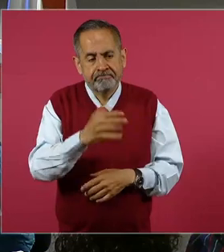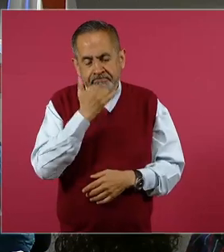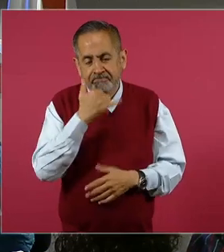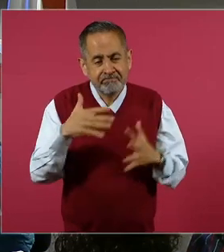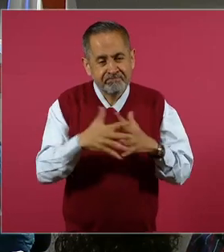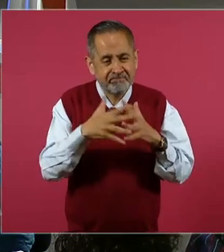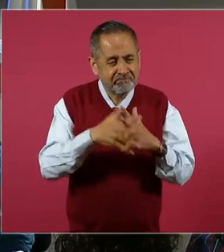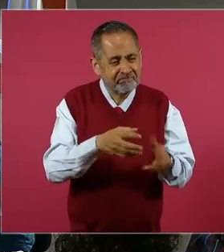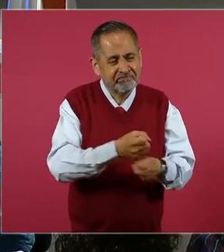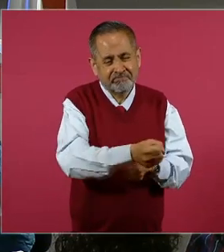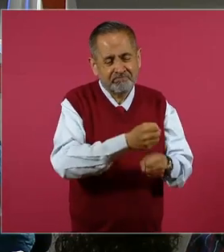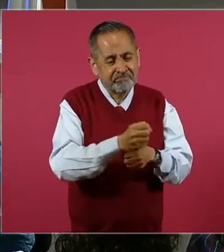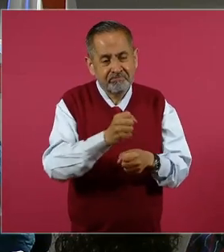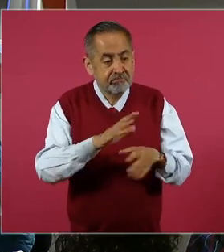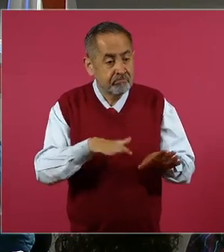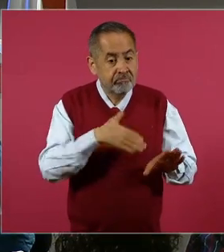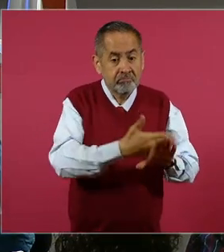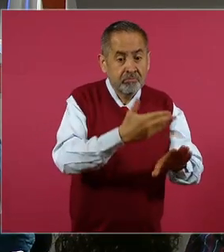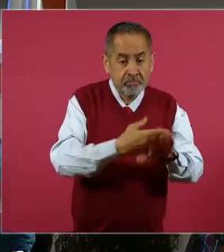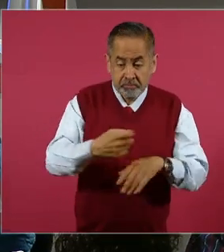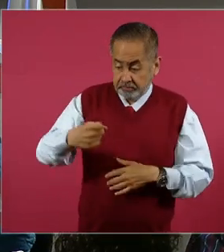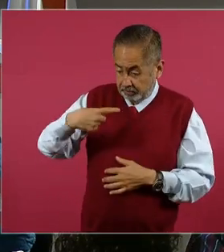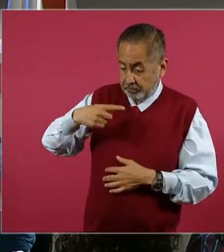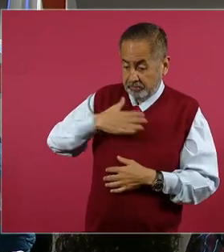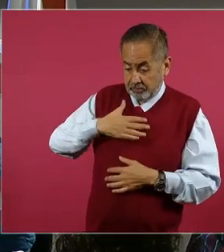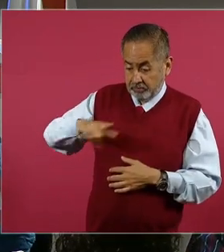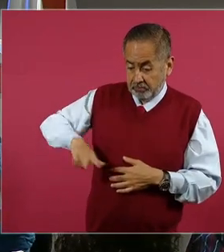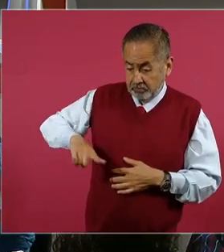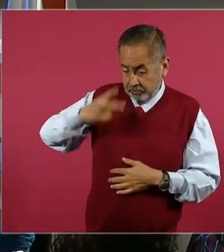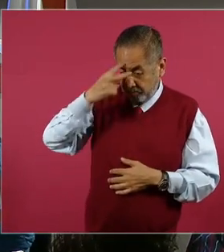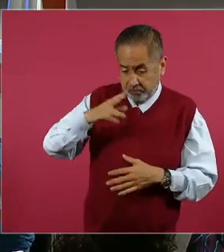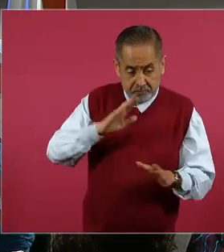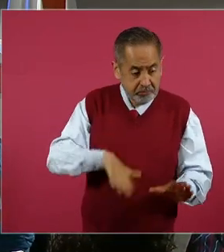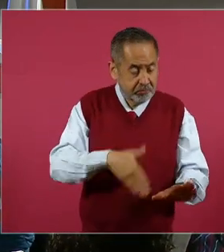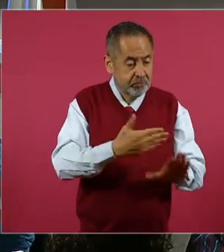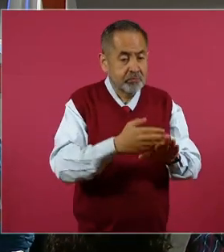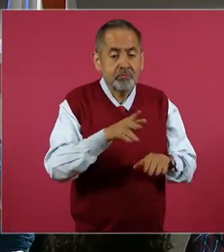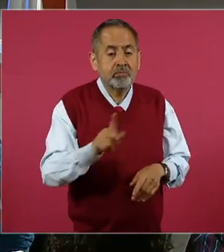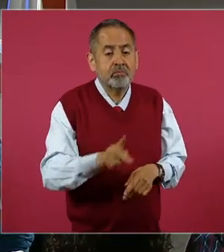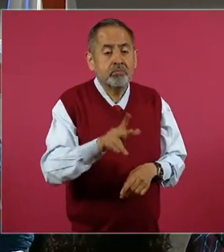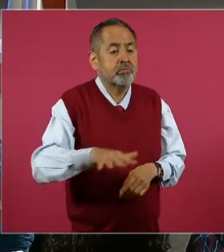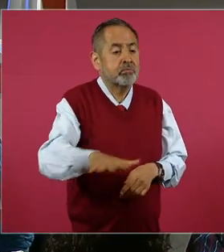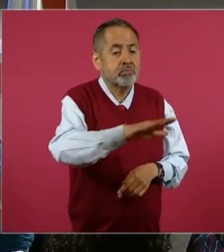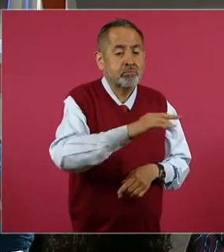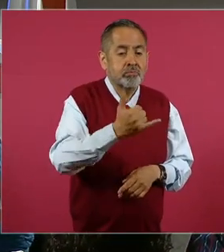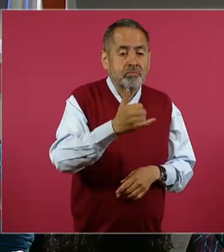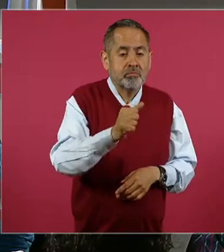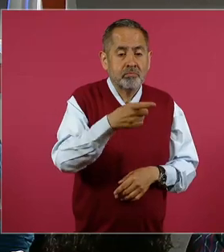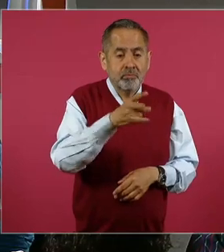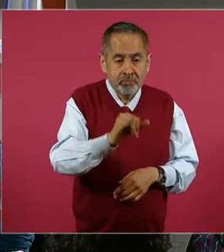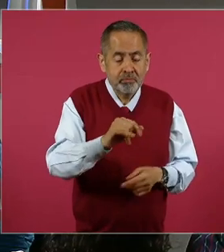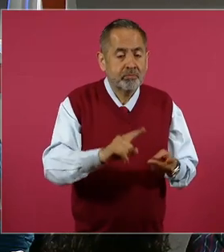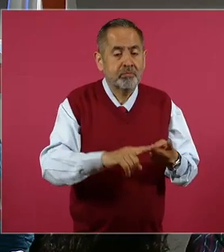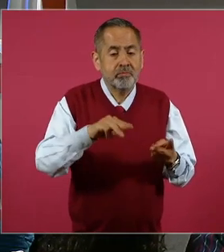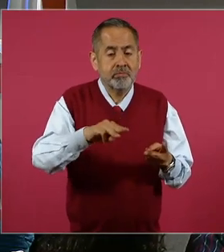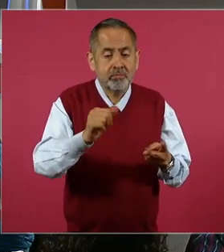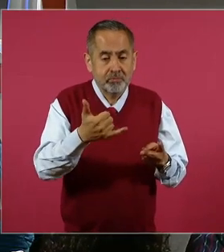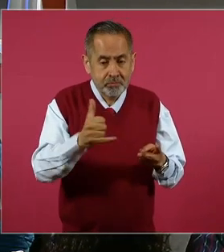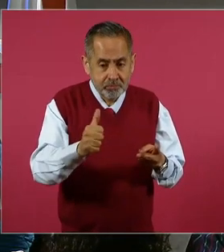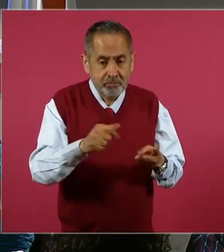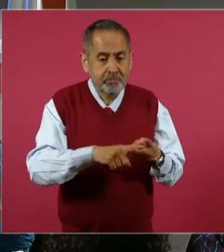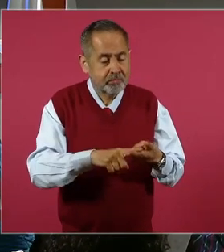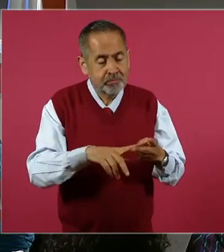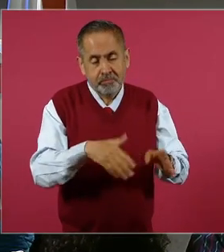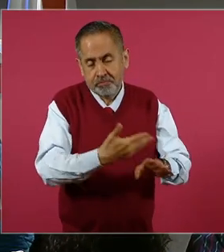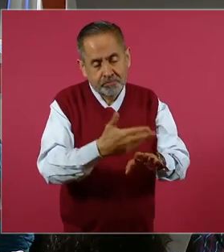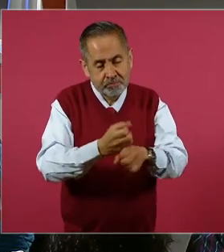genocidas emprendidas por el gobierno mexicano en contra de los pueblos yaqui y maya.